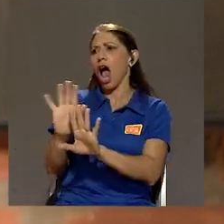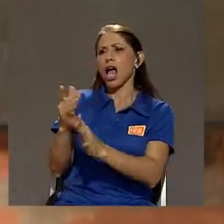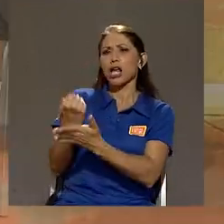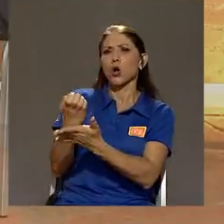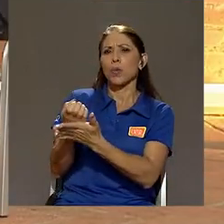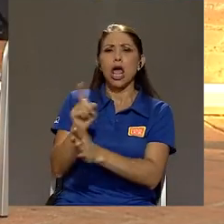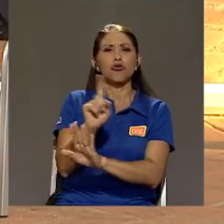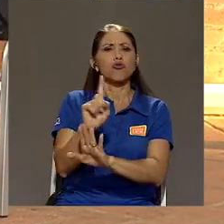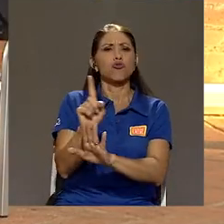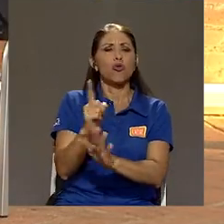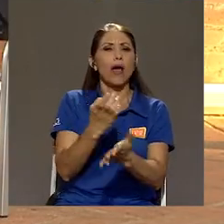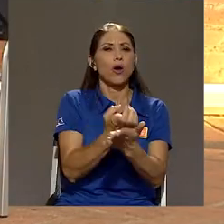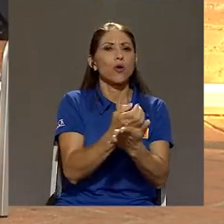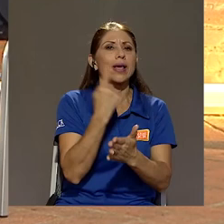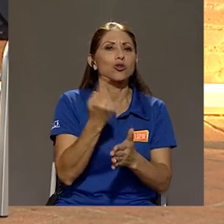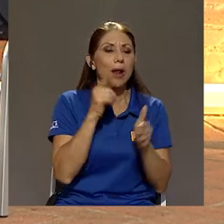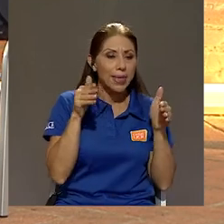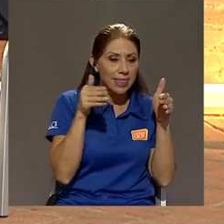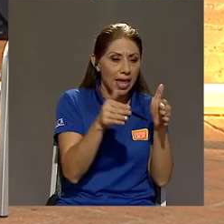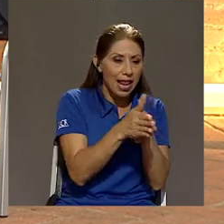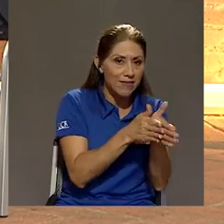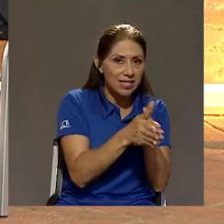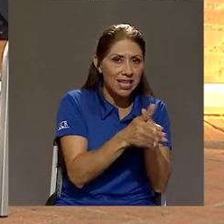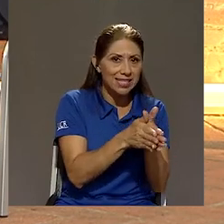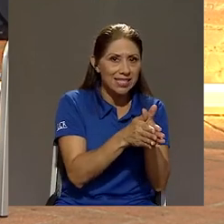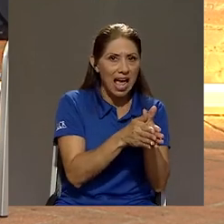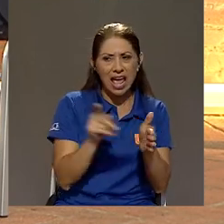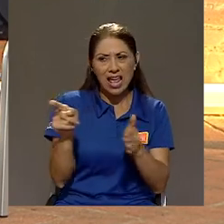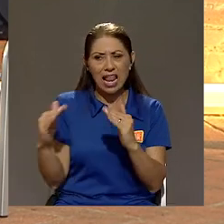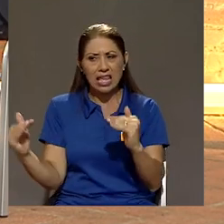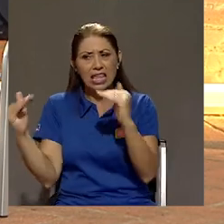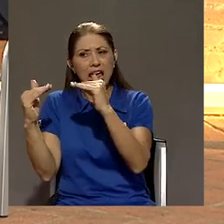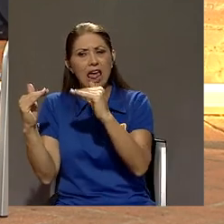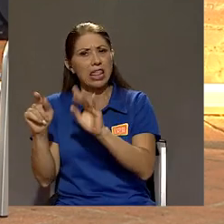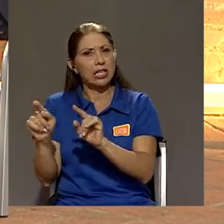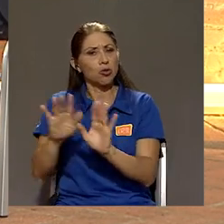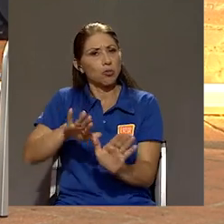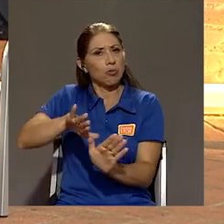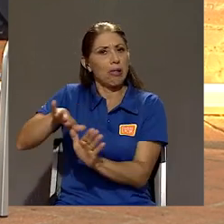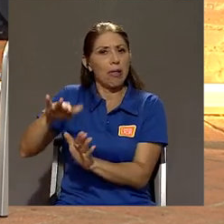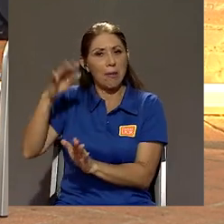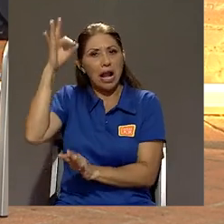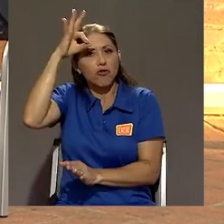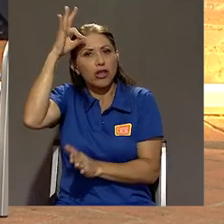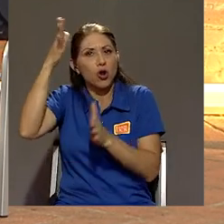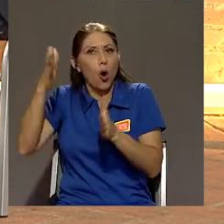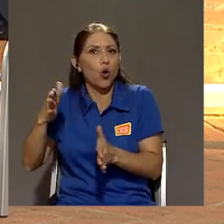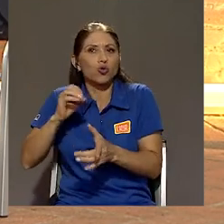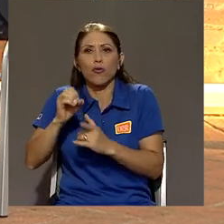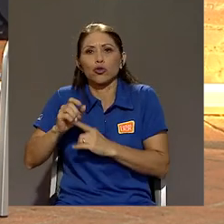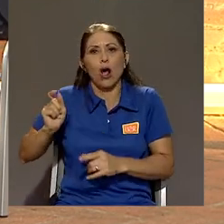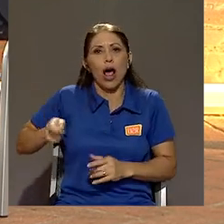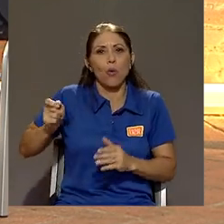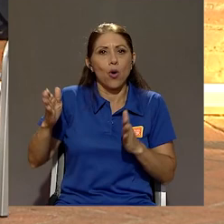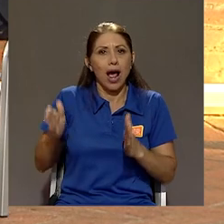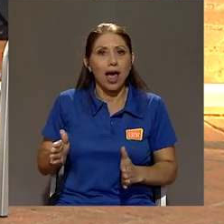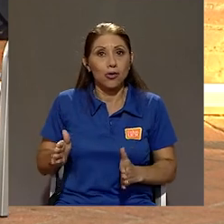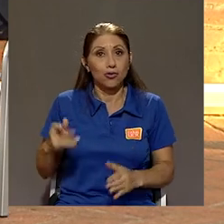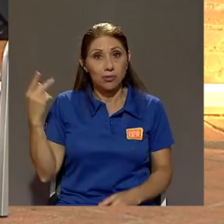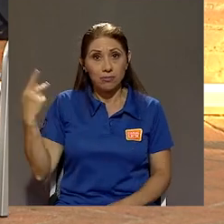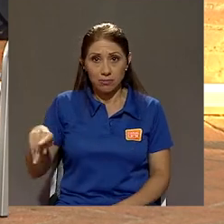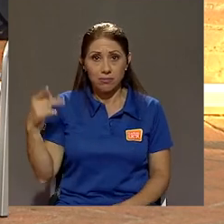la economía. La economía solo tiene que ver con la eficiencia. La equidad, eso lo dejamos, no sé, para los filósofos o para los